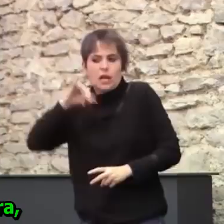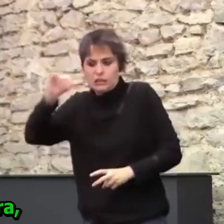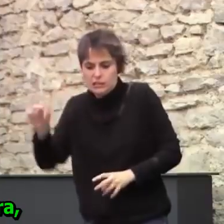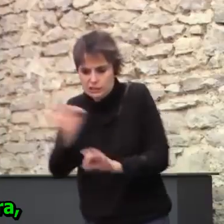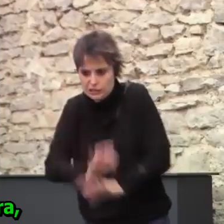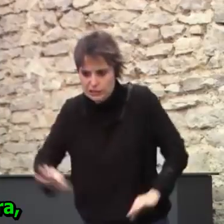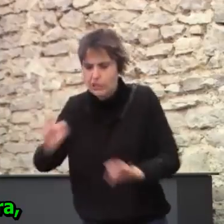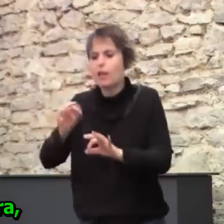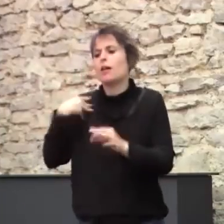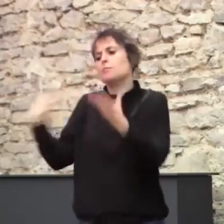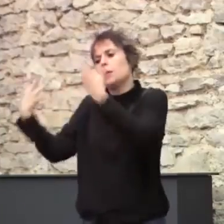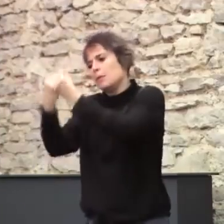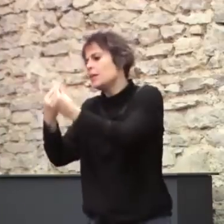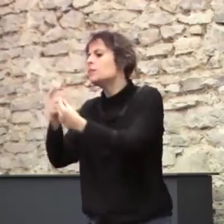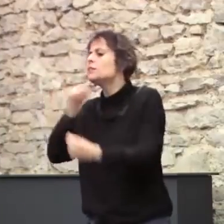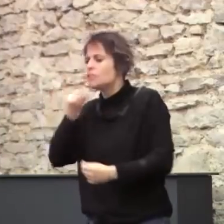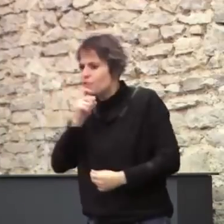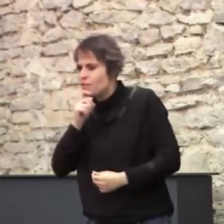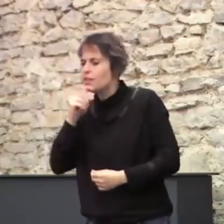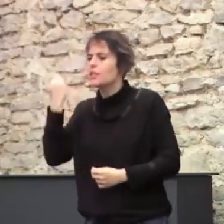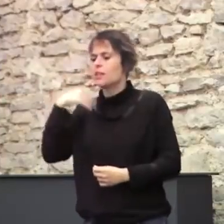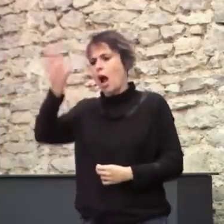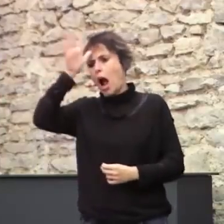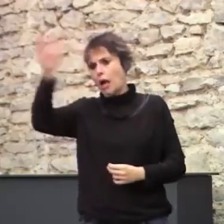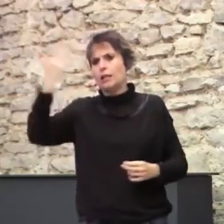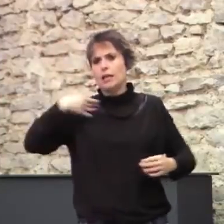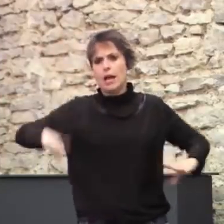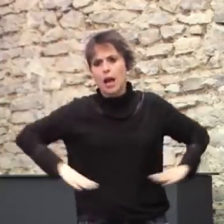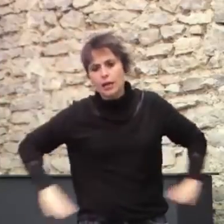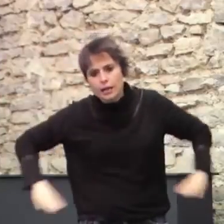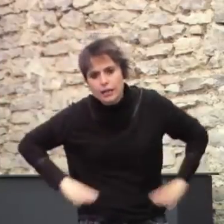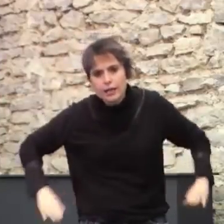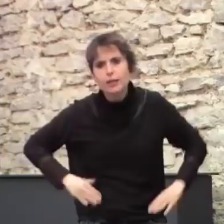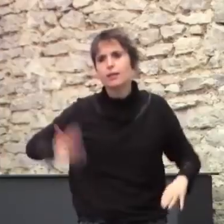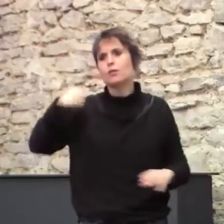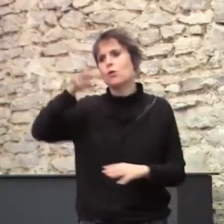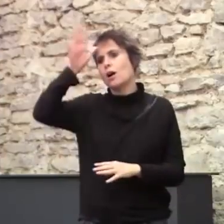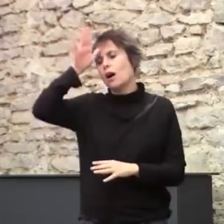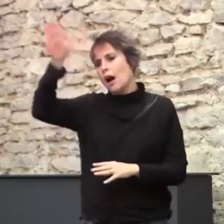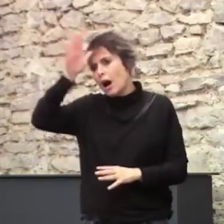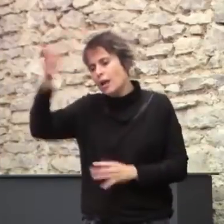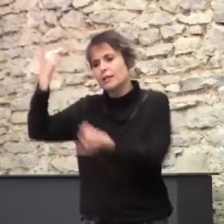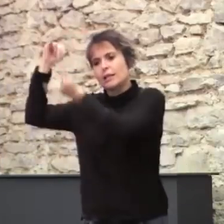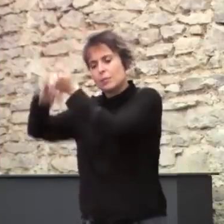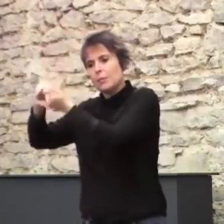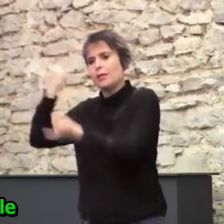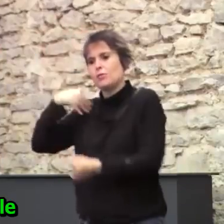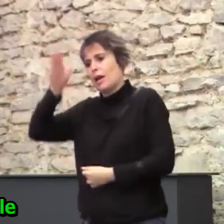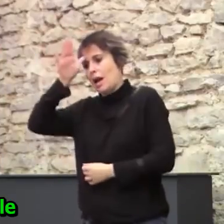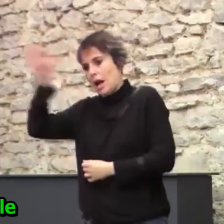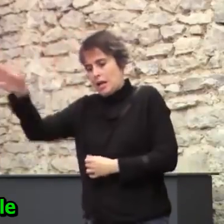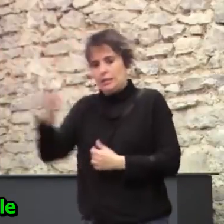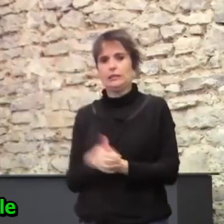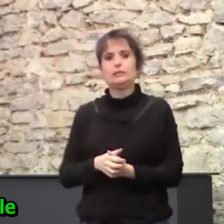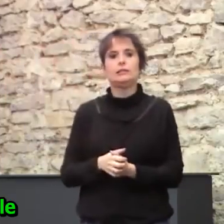que la convivencia es muy dura, como que estoy harta de ser la criada, ¿no? De la criada de mi marido, etc.